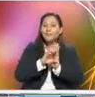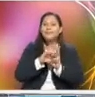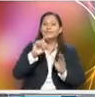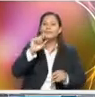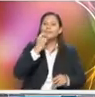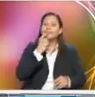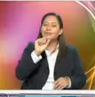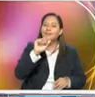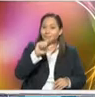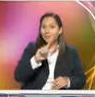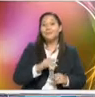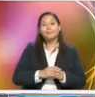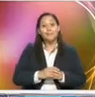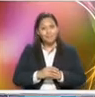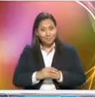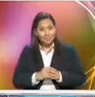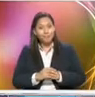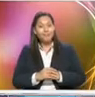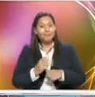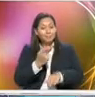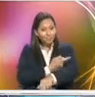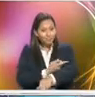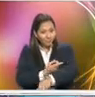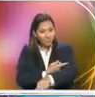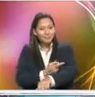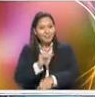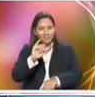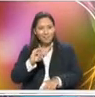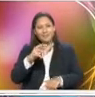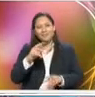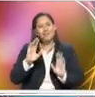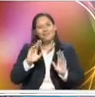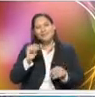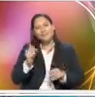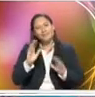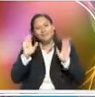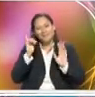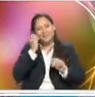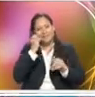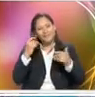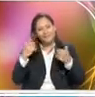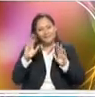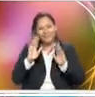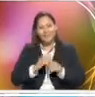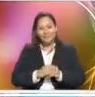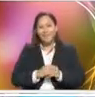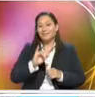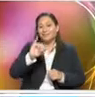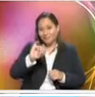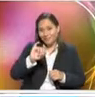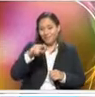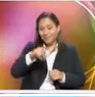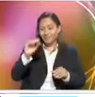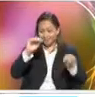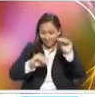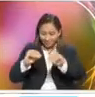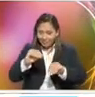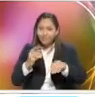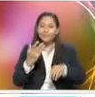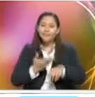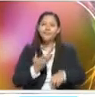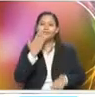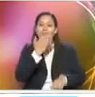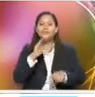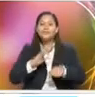serrano Jamón serrano, sí. Como duraznitos, ya lo qué demás ya es lo rico. de menos. Así es. No, sí. Sí, la combinación queda muy rica